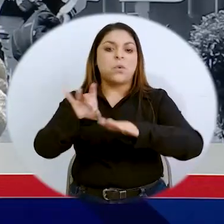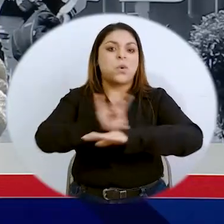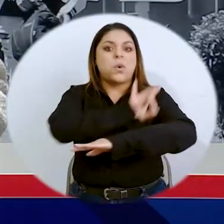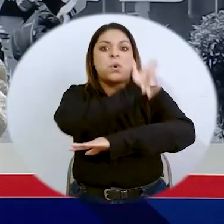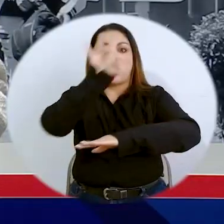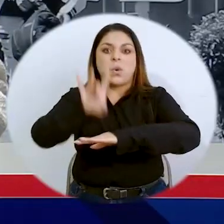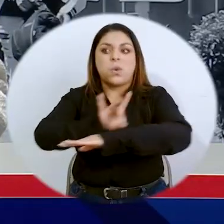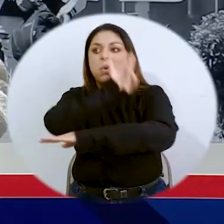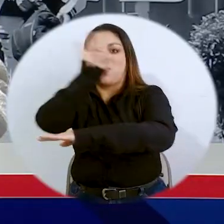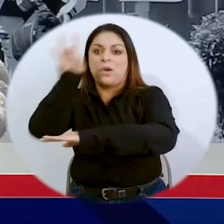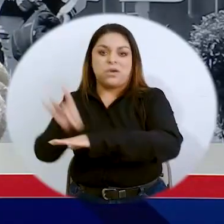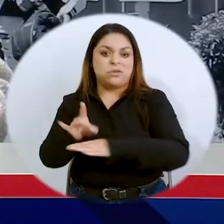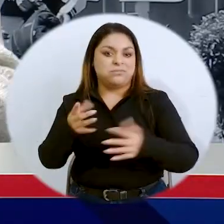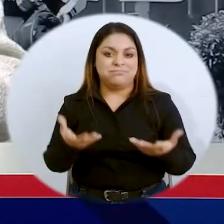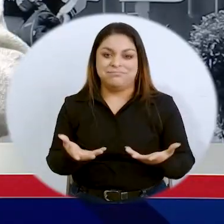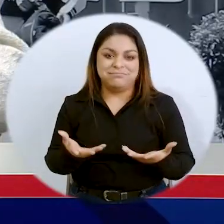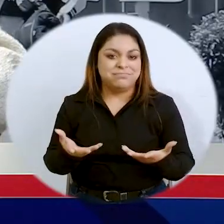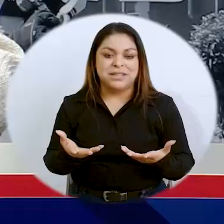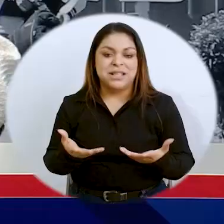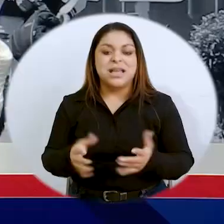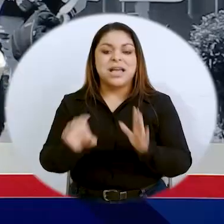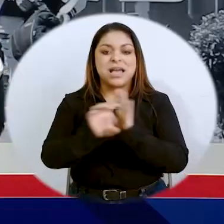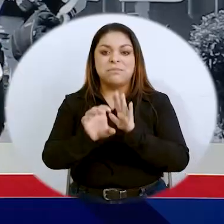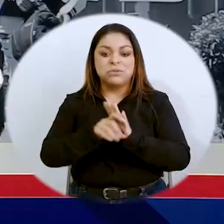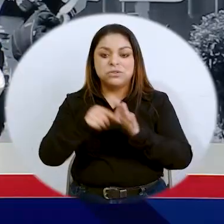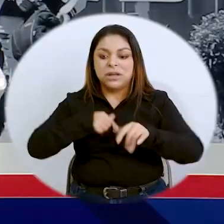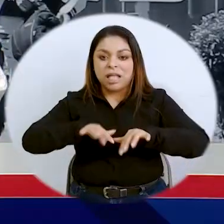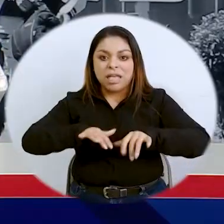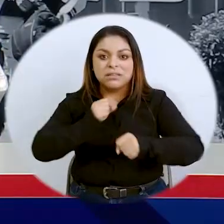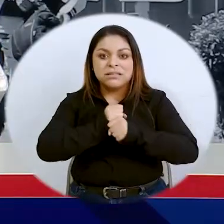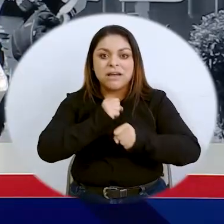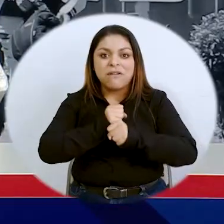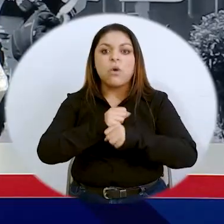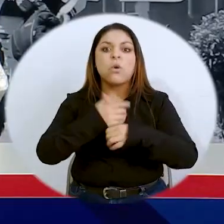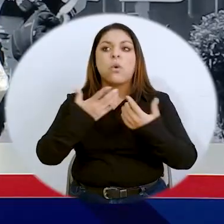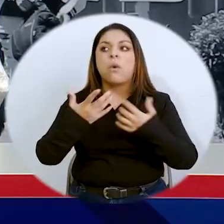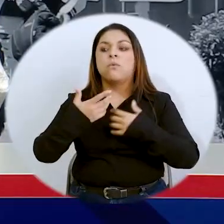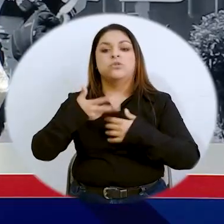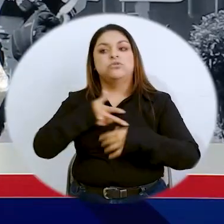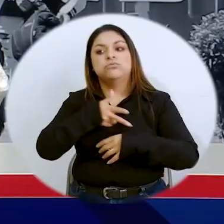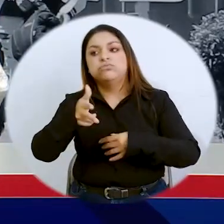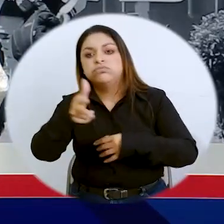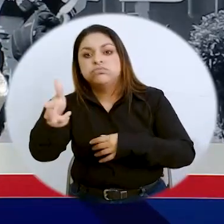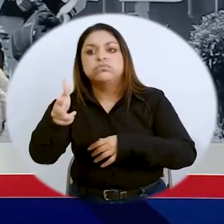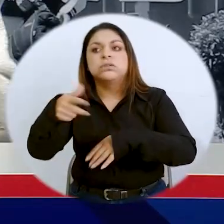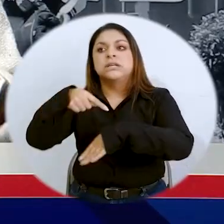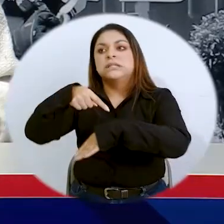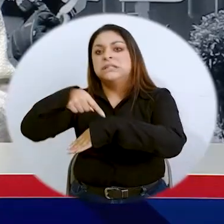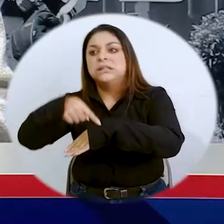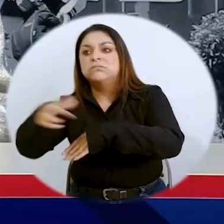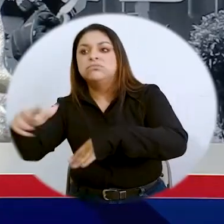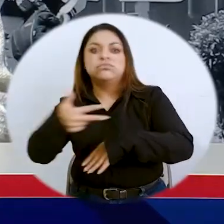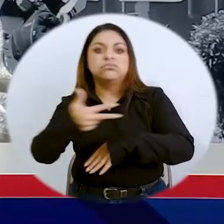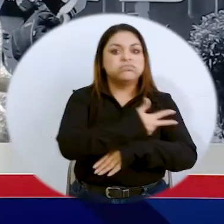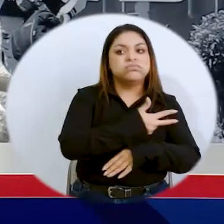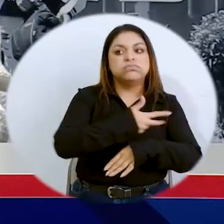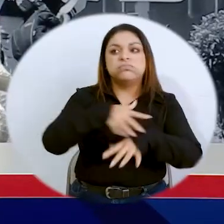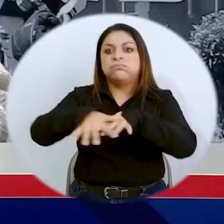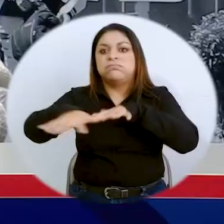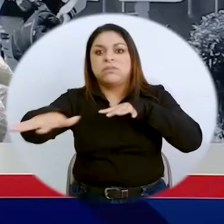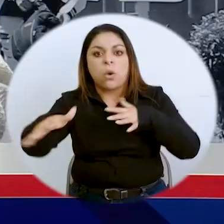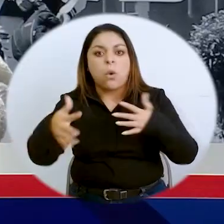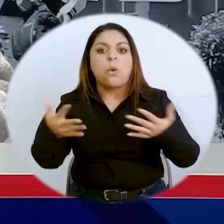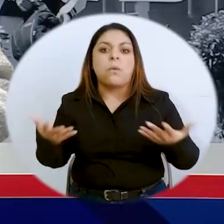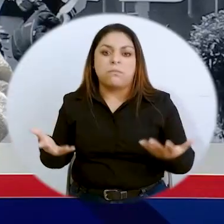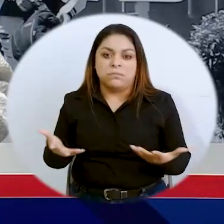ejemplo, jornadas de tiempo completo. El tema que les implica, por ejemplo, estar en un trabajo formal, de los traslados, los tiempos, con las presas que tenemos en los